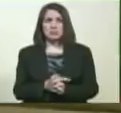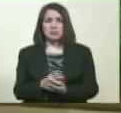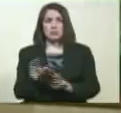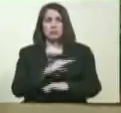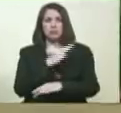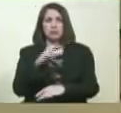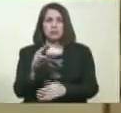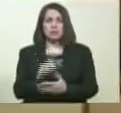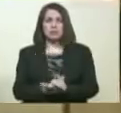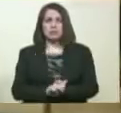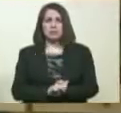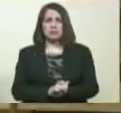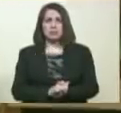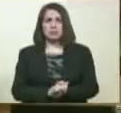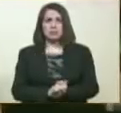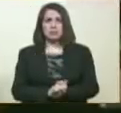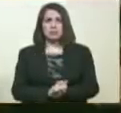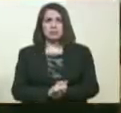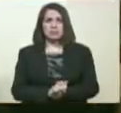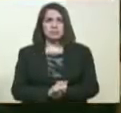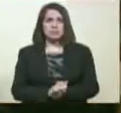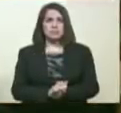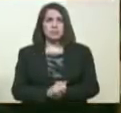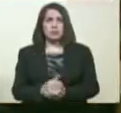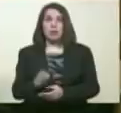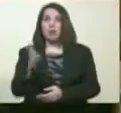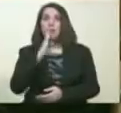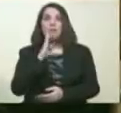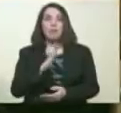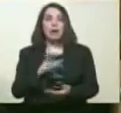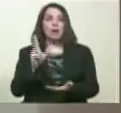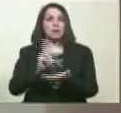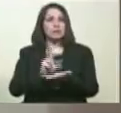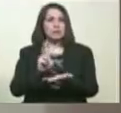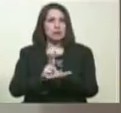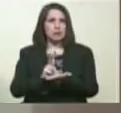sonar Banco Bicentenario.